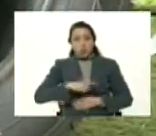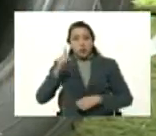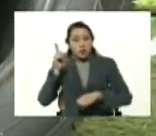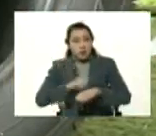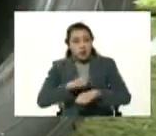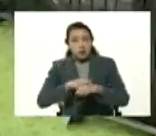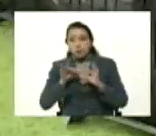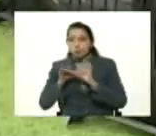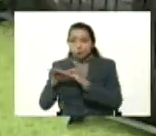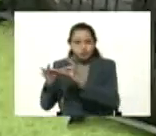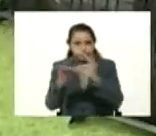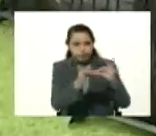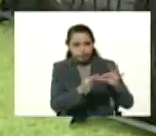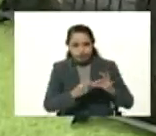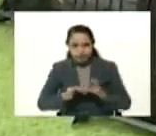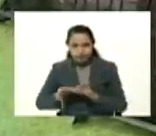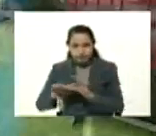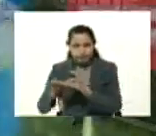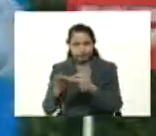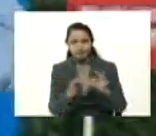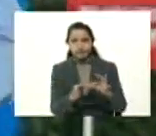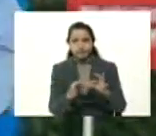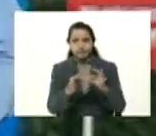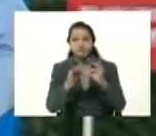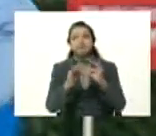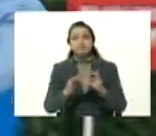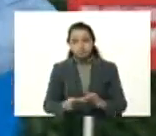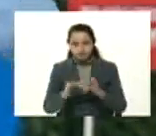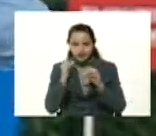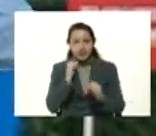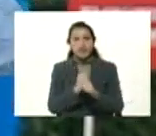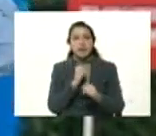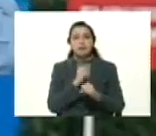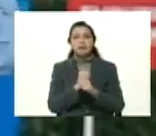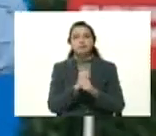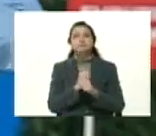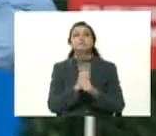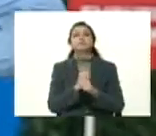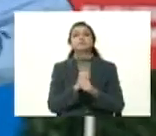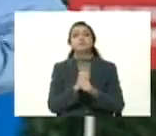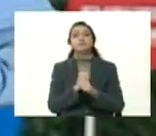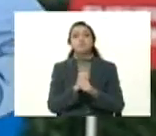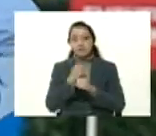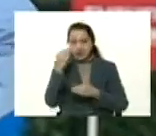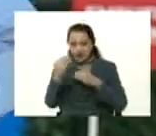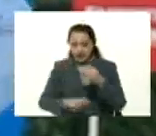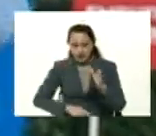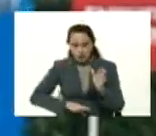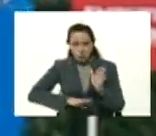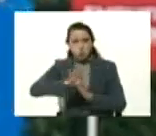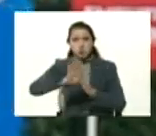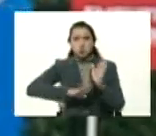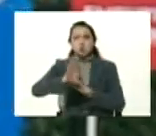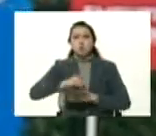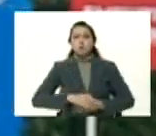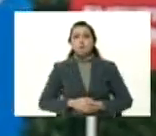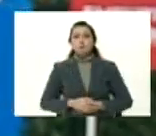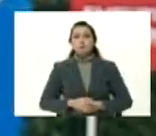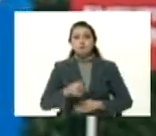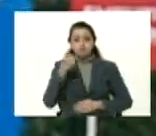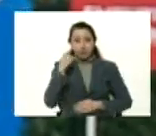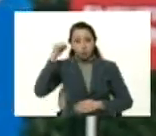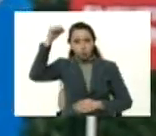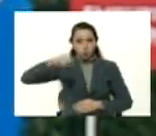de unión, de articulación, de trabajo y de producción. Vamos a ver un video